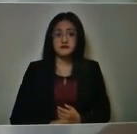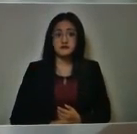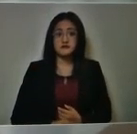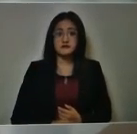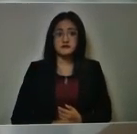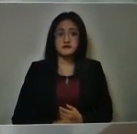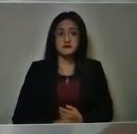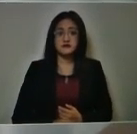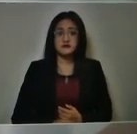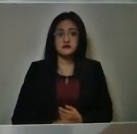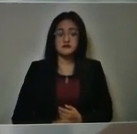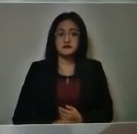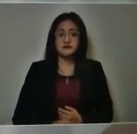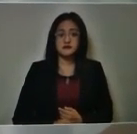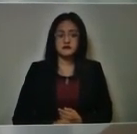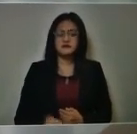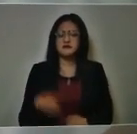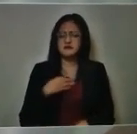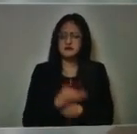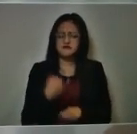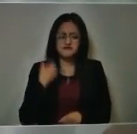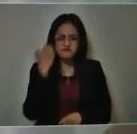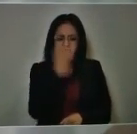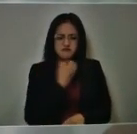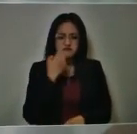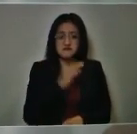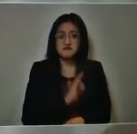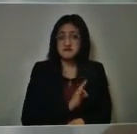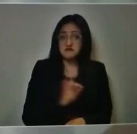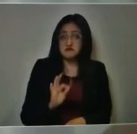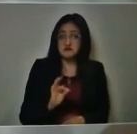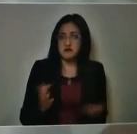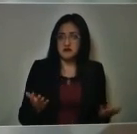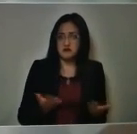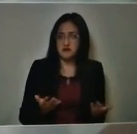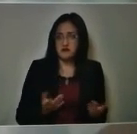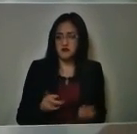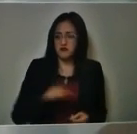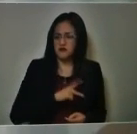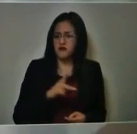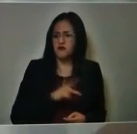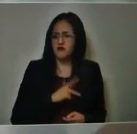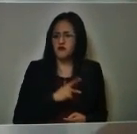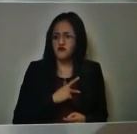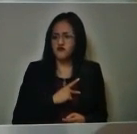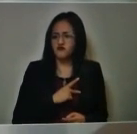ver, analizar qué tan factible y posible es por parte de nuestra